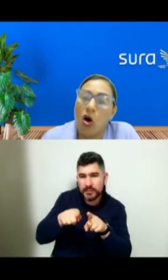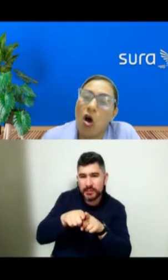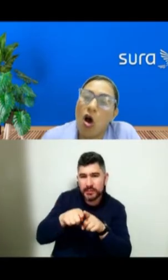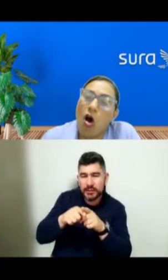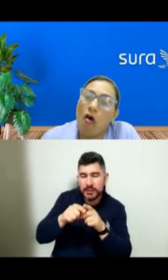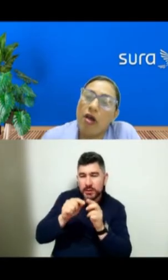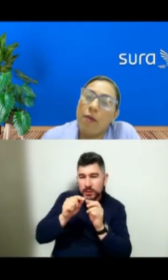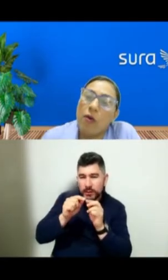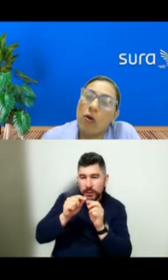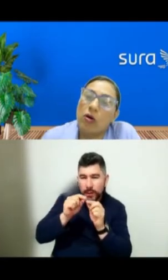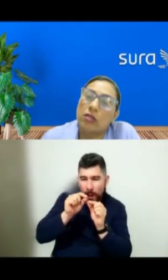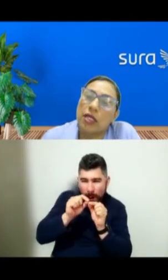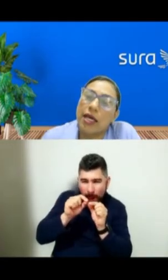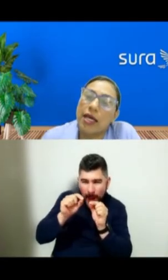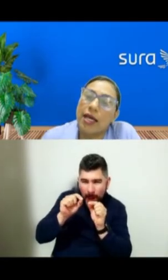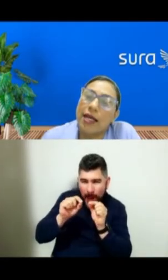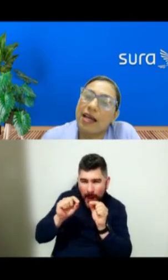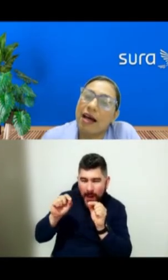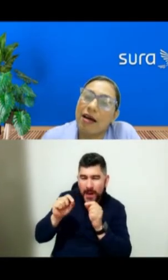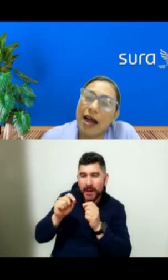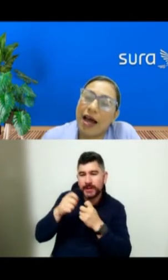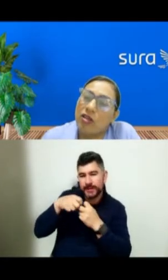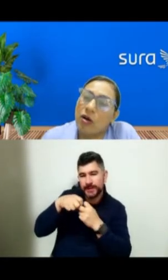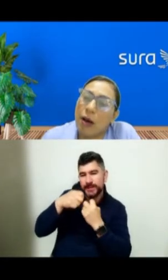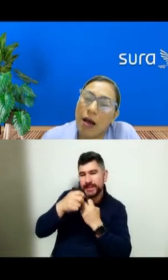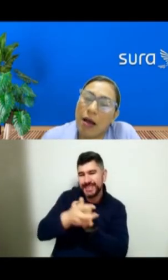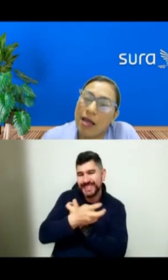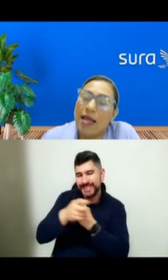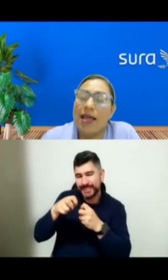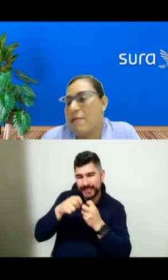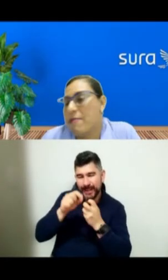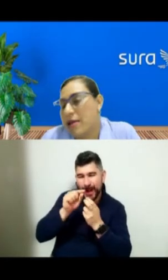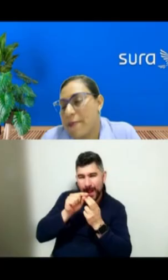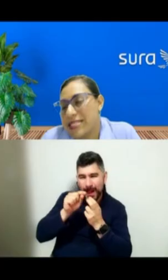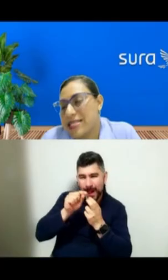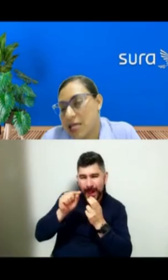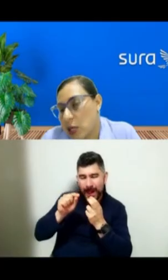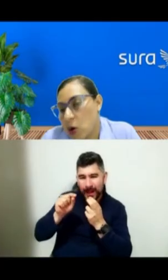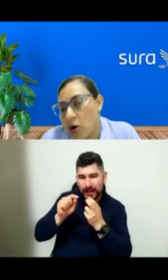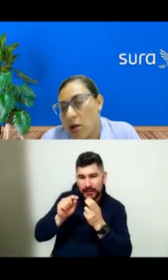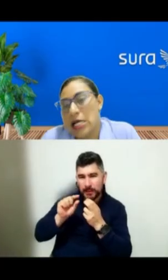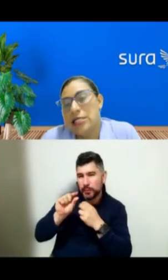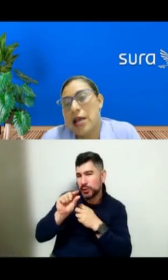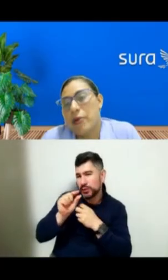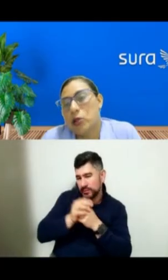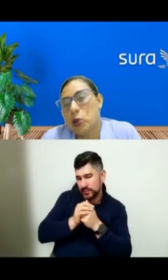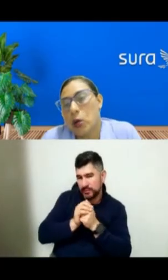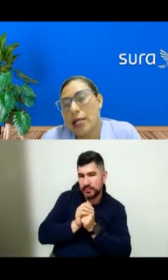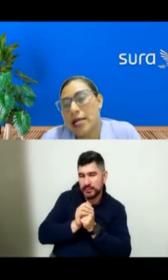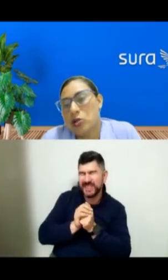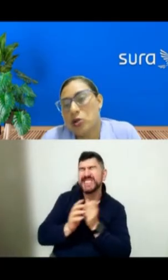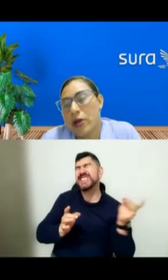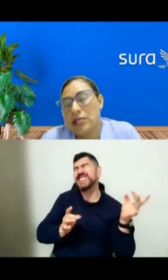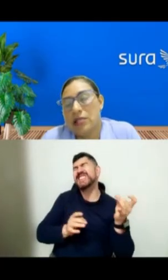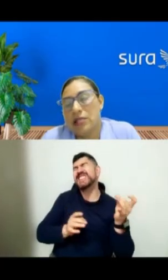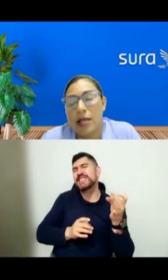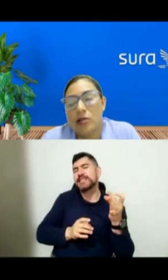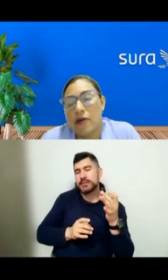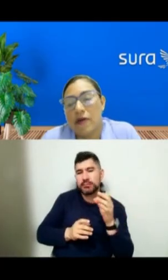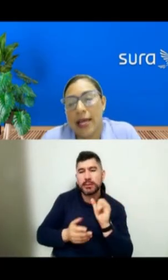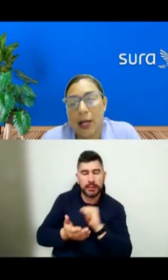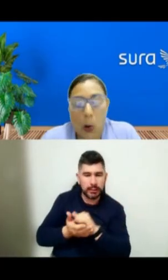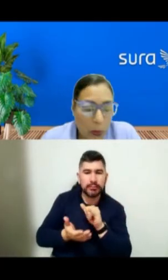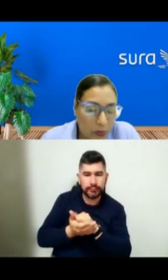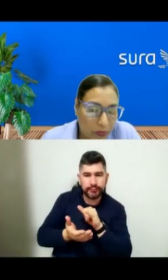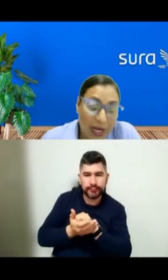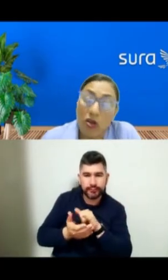así decirlo, o vemos que está rajadito ahí y hay presencia de dolor. Ya ahí pues toca, ya eso lo ven,